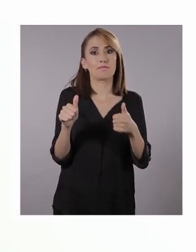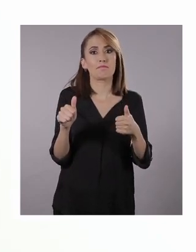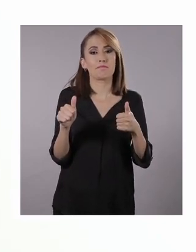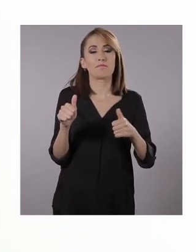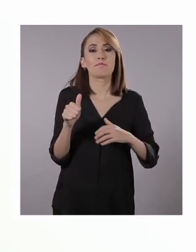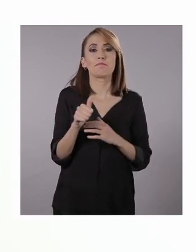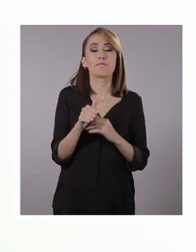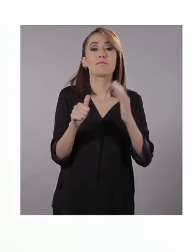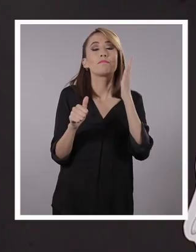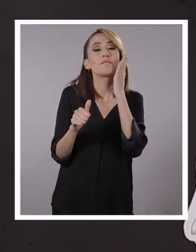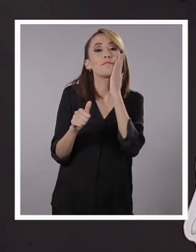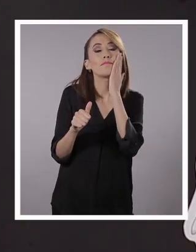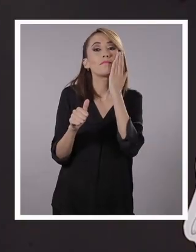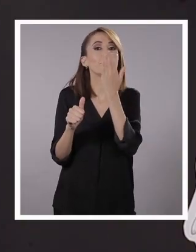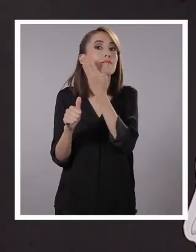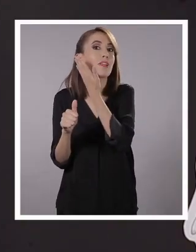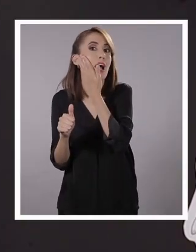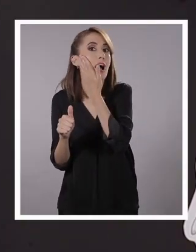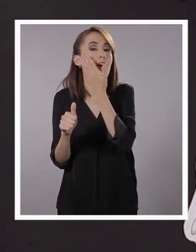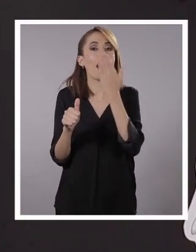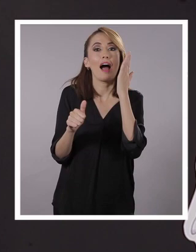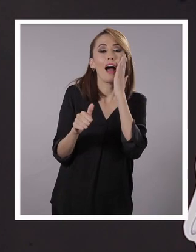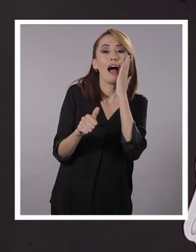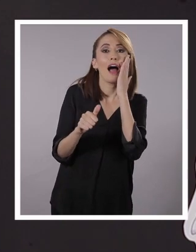Así es, perfecto.